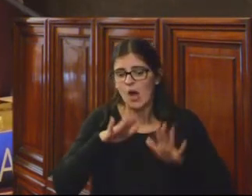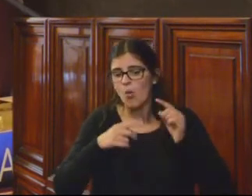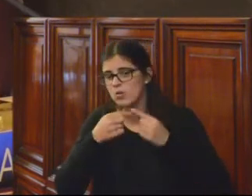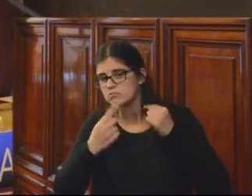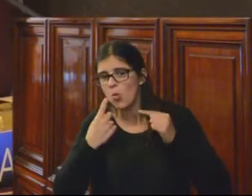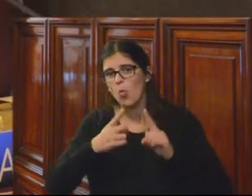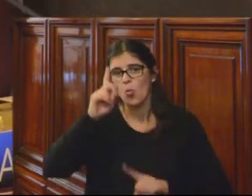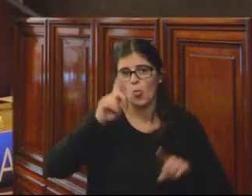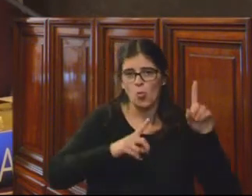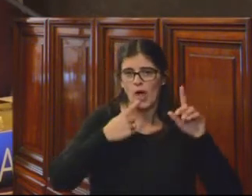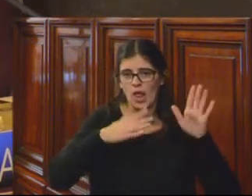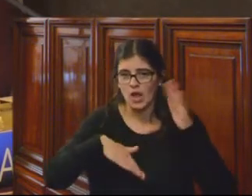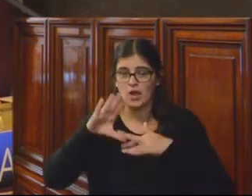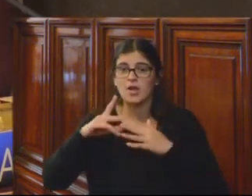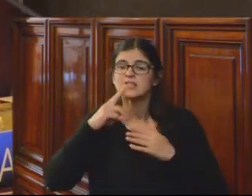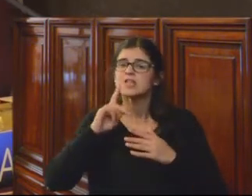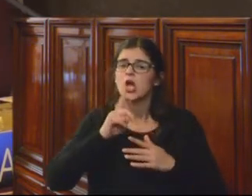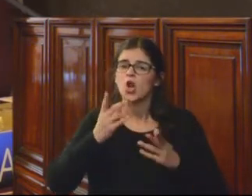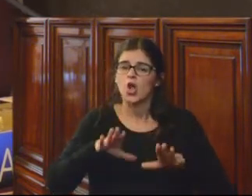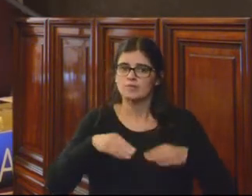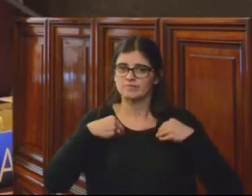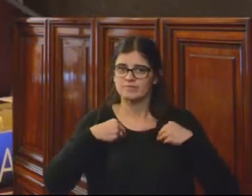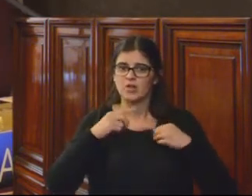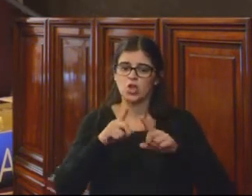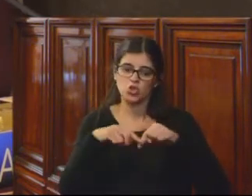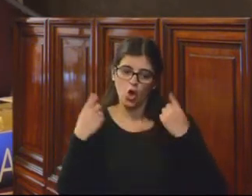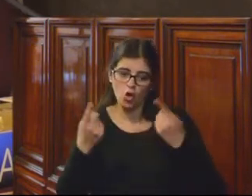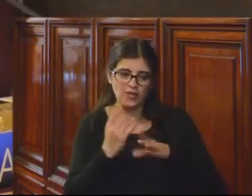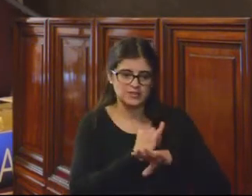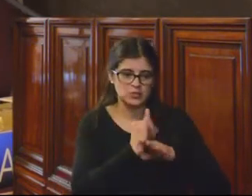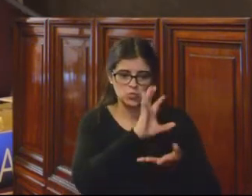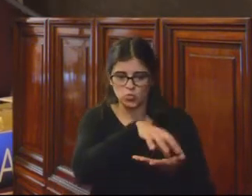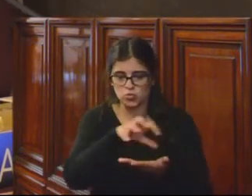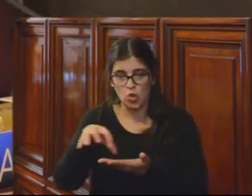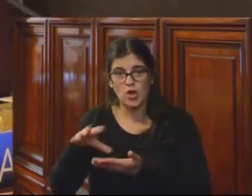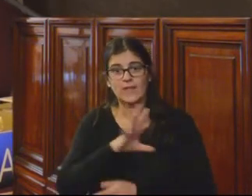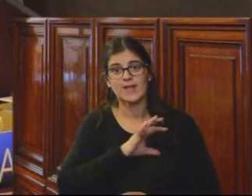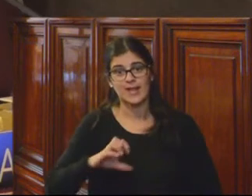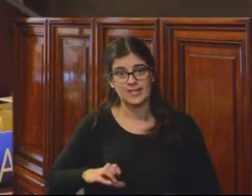que reciben el repudio de todas las instituciones del Estado